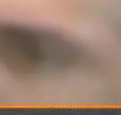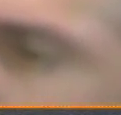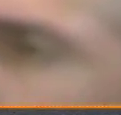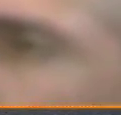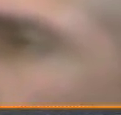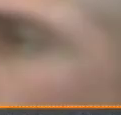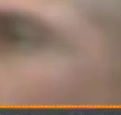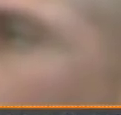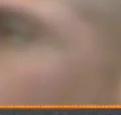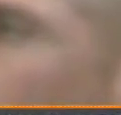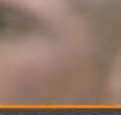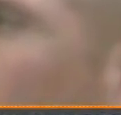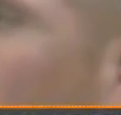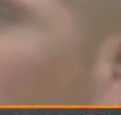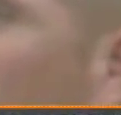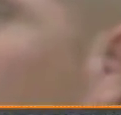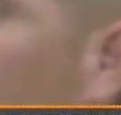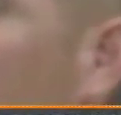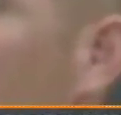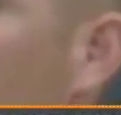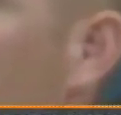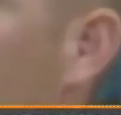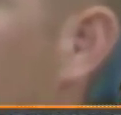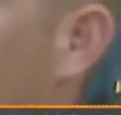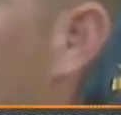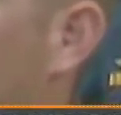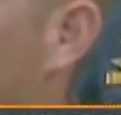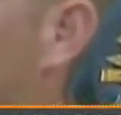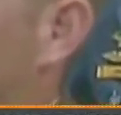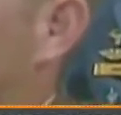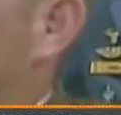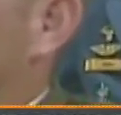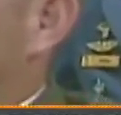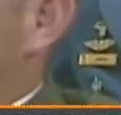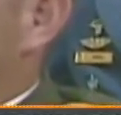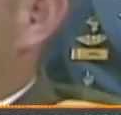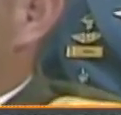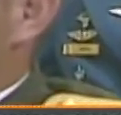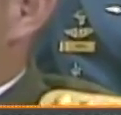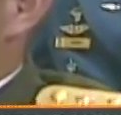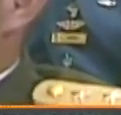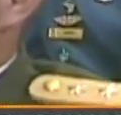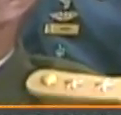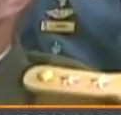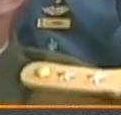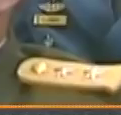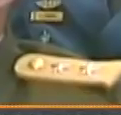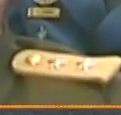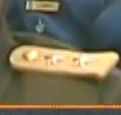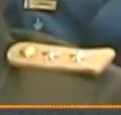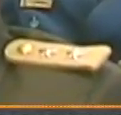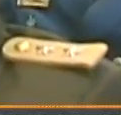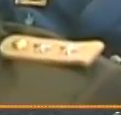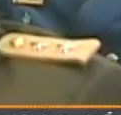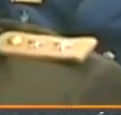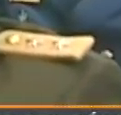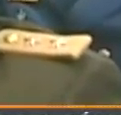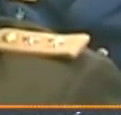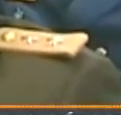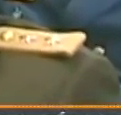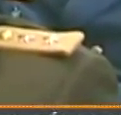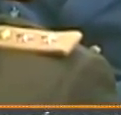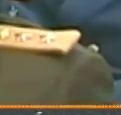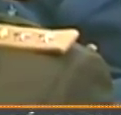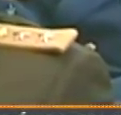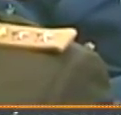Y hay que decirlo, esos acuerdos de paz en los que el comandante Hugo Chávez y el presidente Nicolás